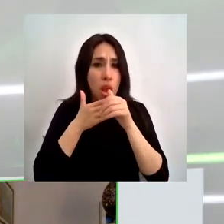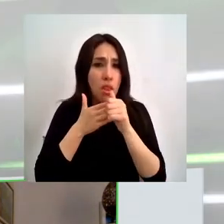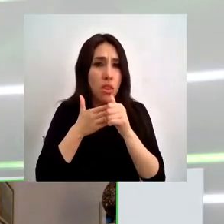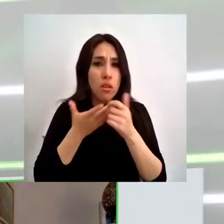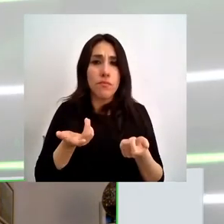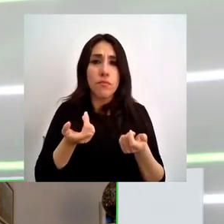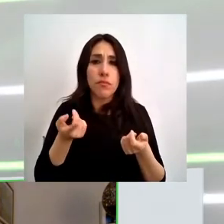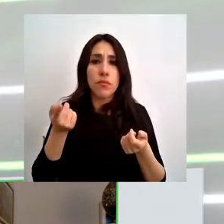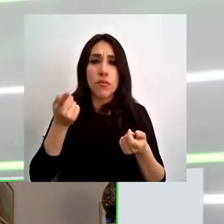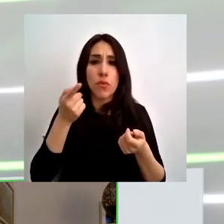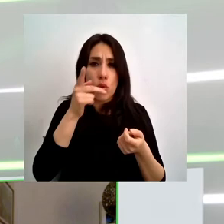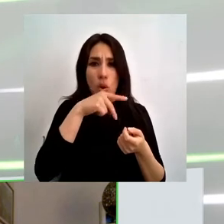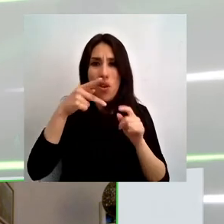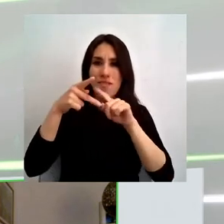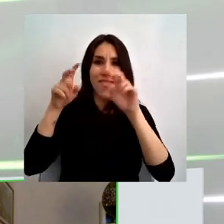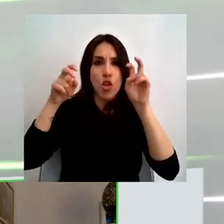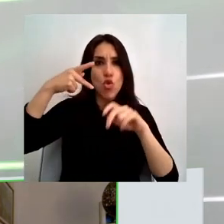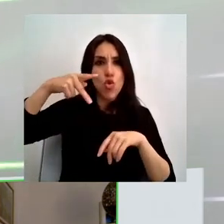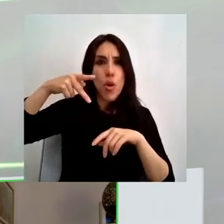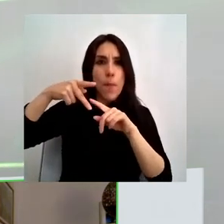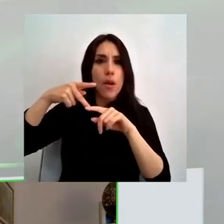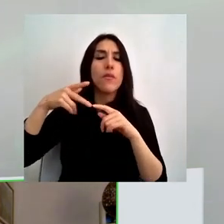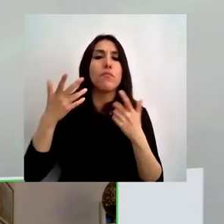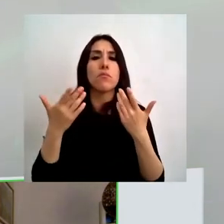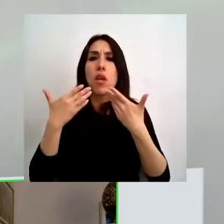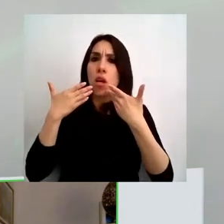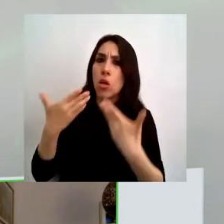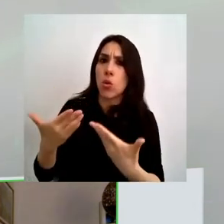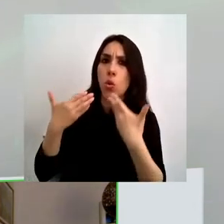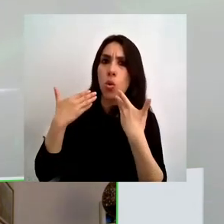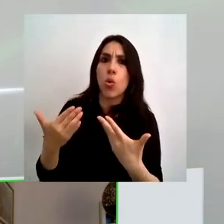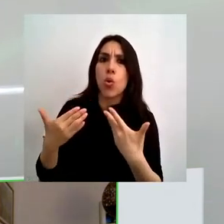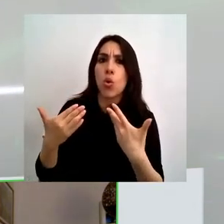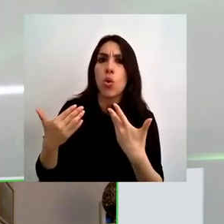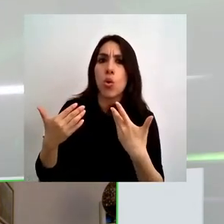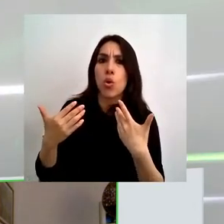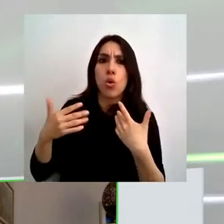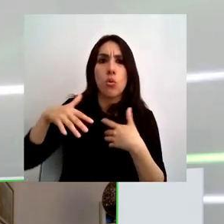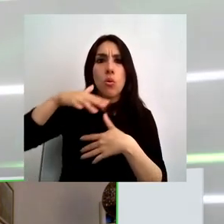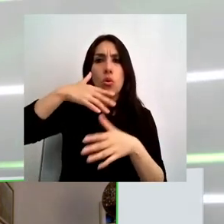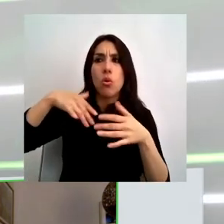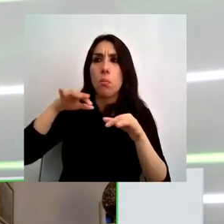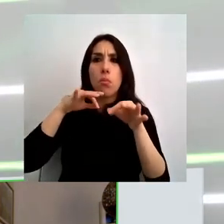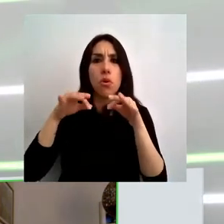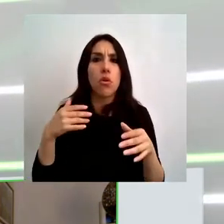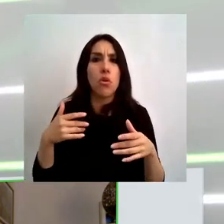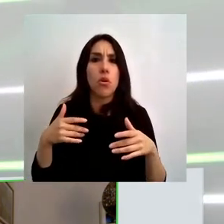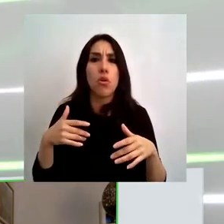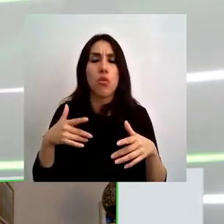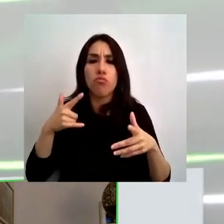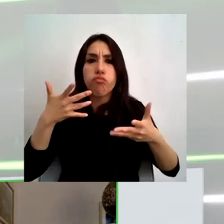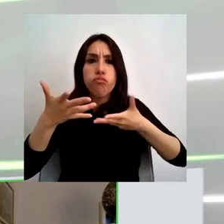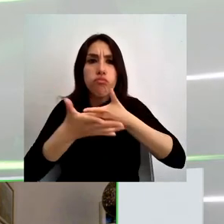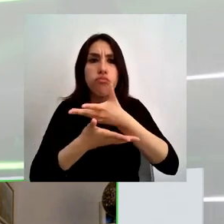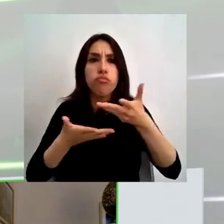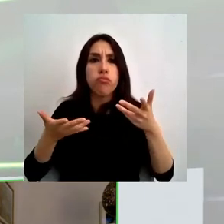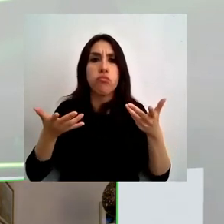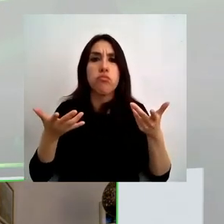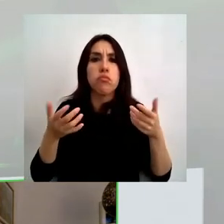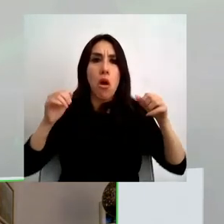a los casos que nos ha compartido podemos ver la forma en que las empresas y empleadores